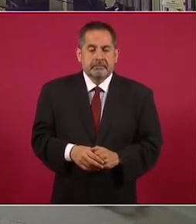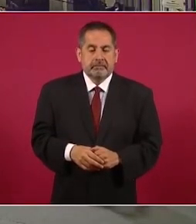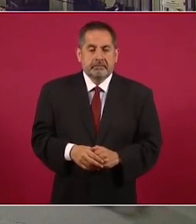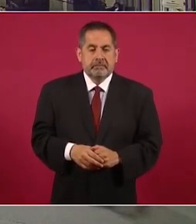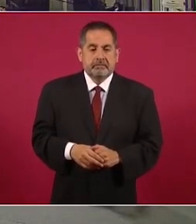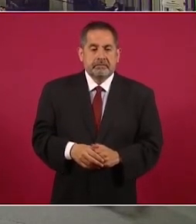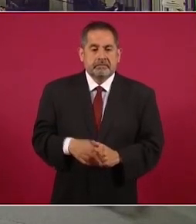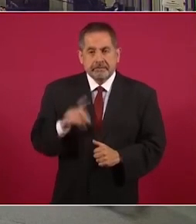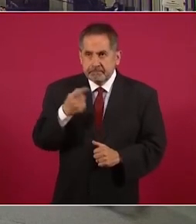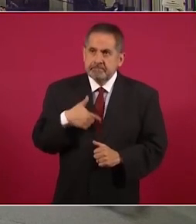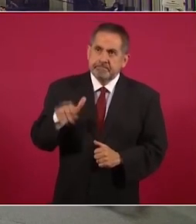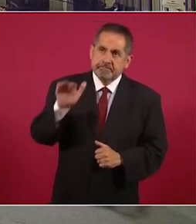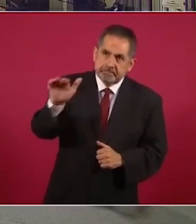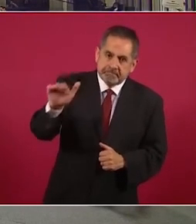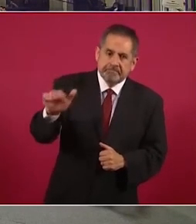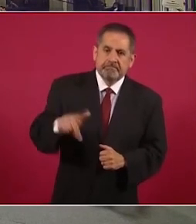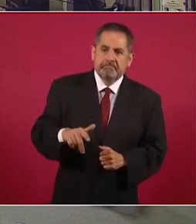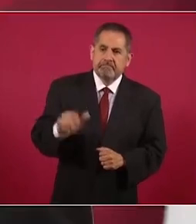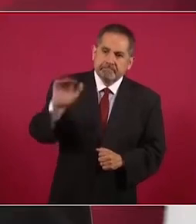Y hay que estarles